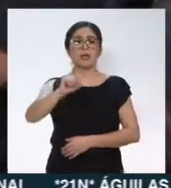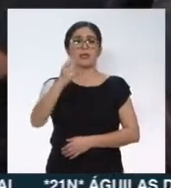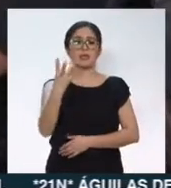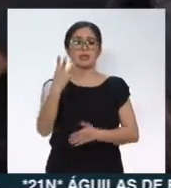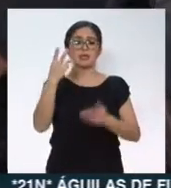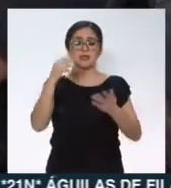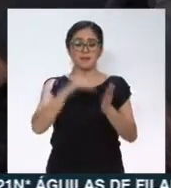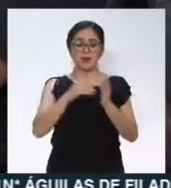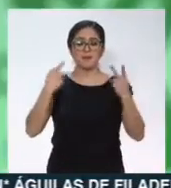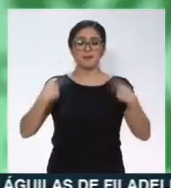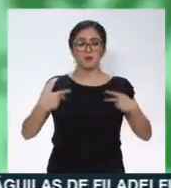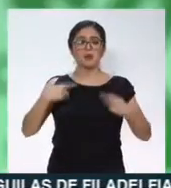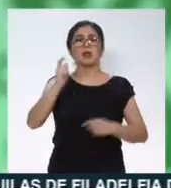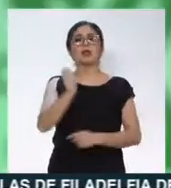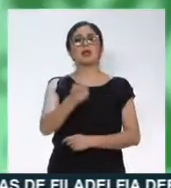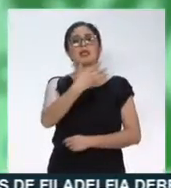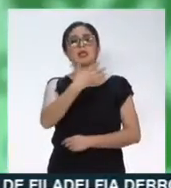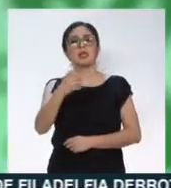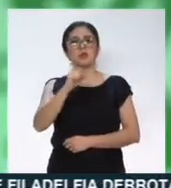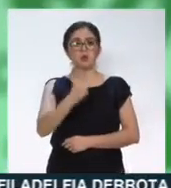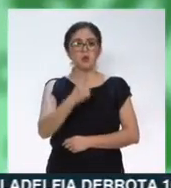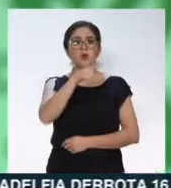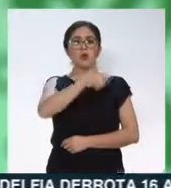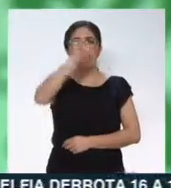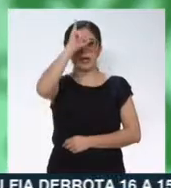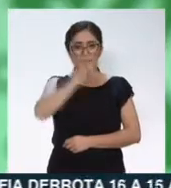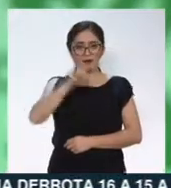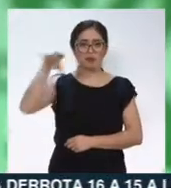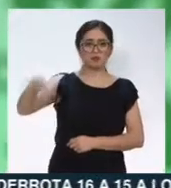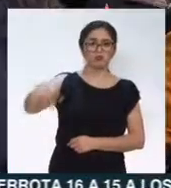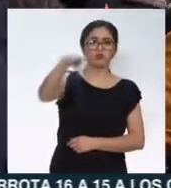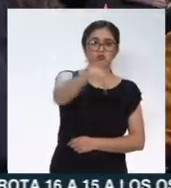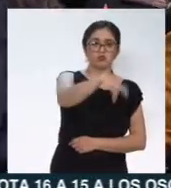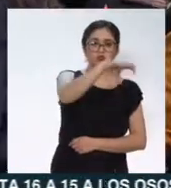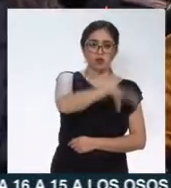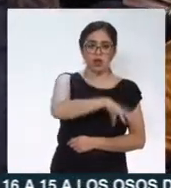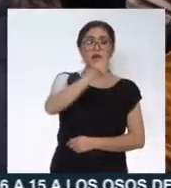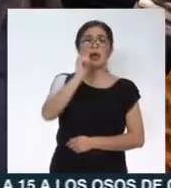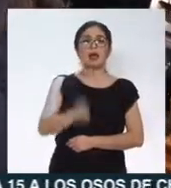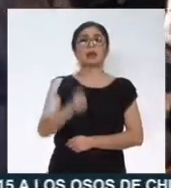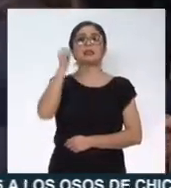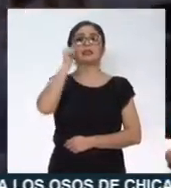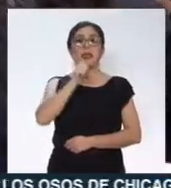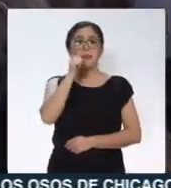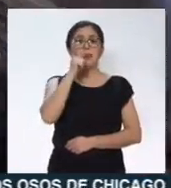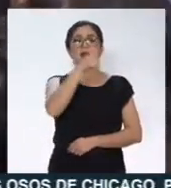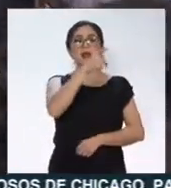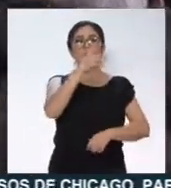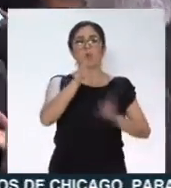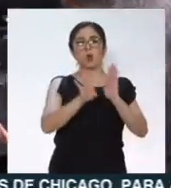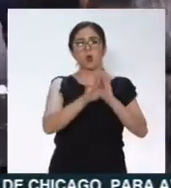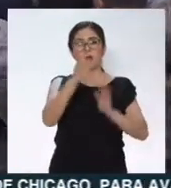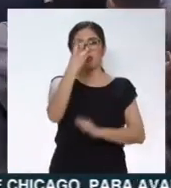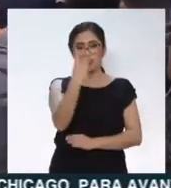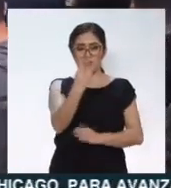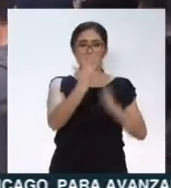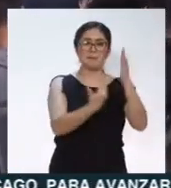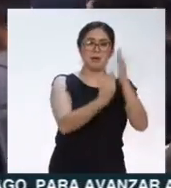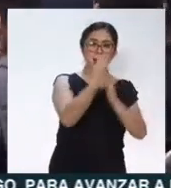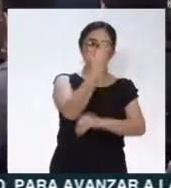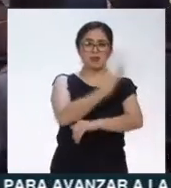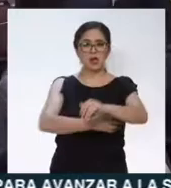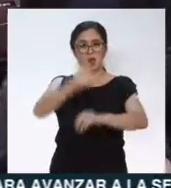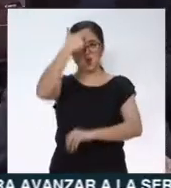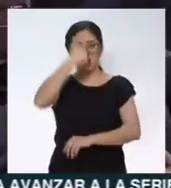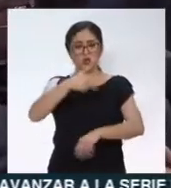cuales 2,541 serán jefes de sector, divididos en 3 turnos por cuadrante. Y adicional a la estrategia,